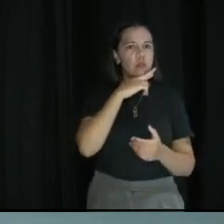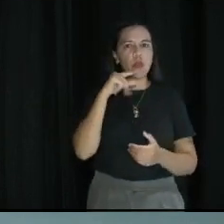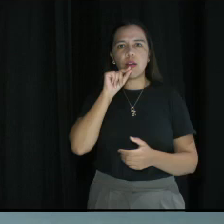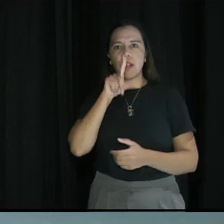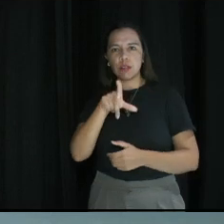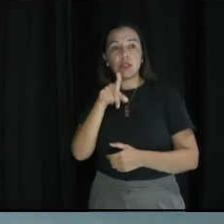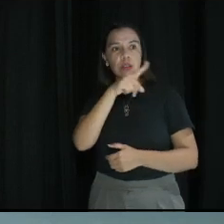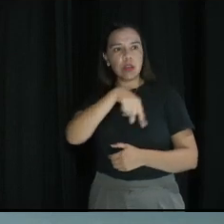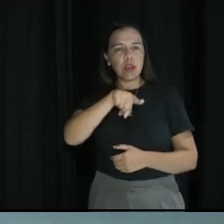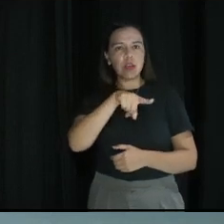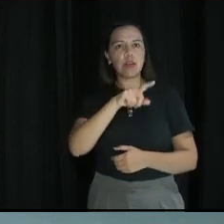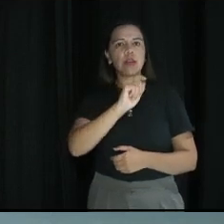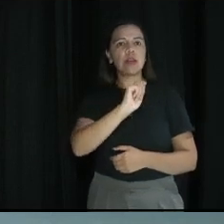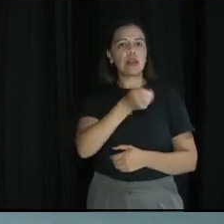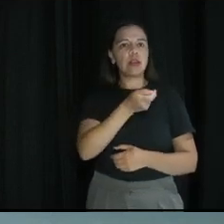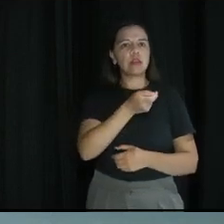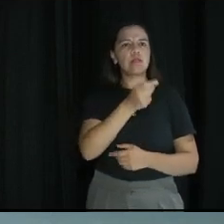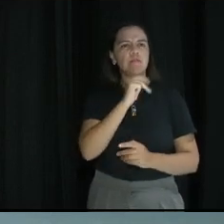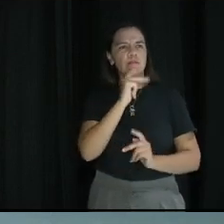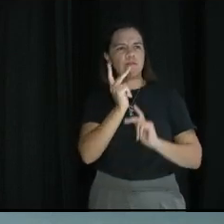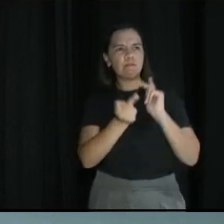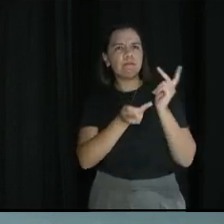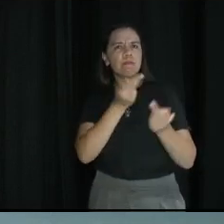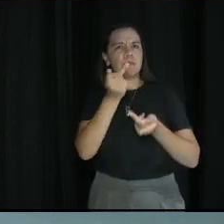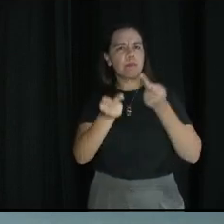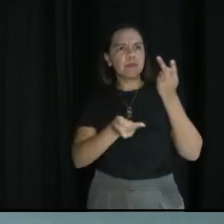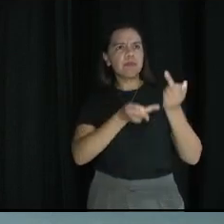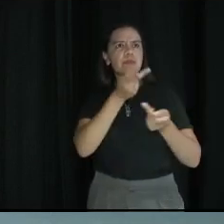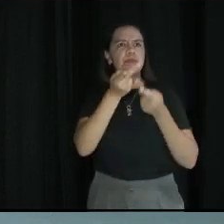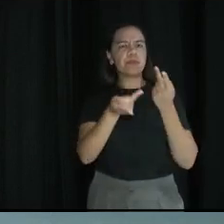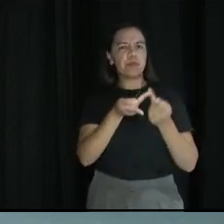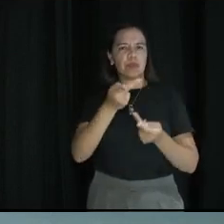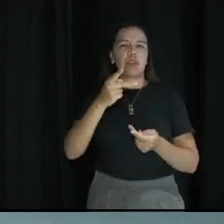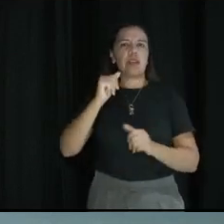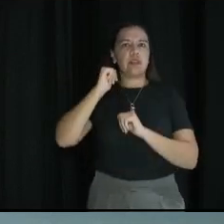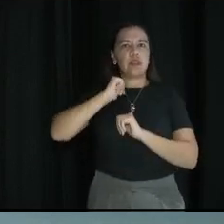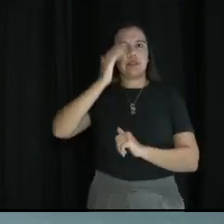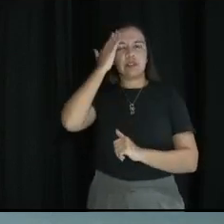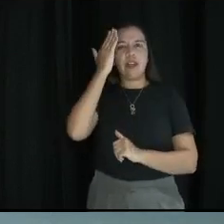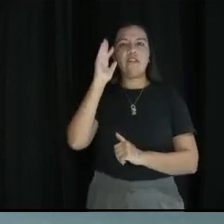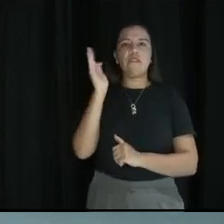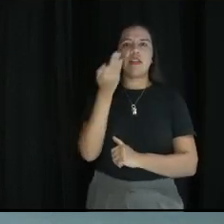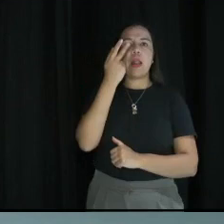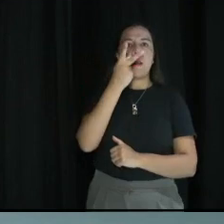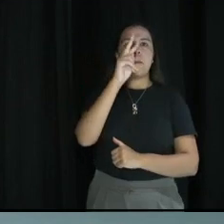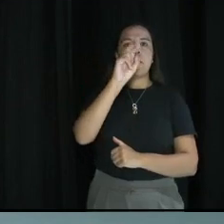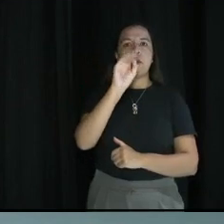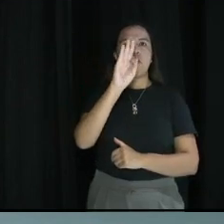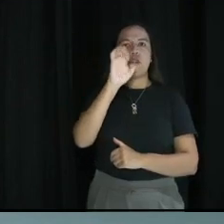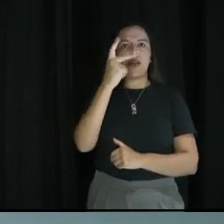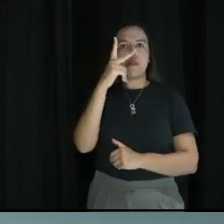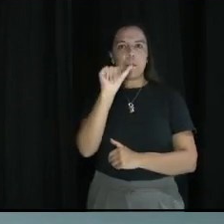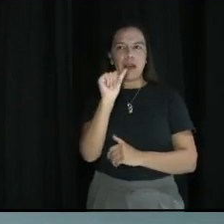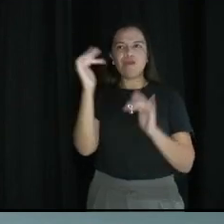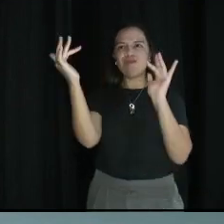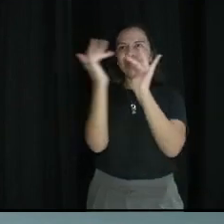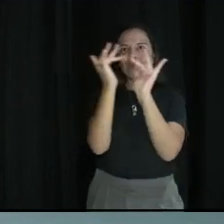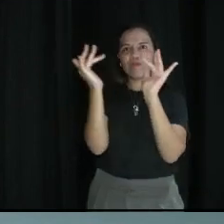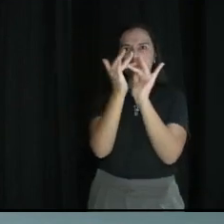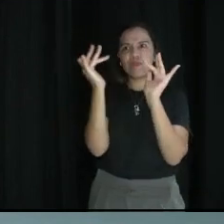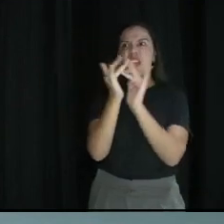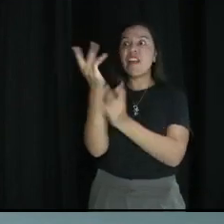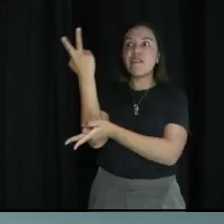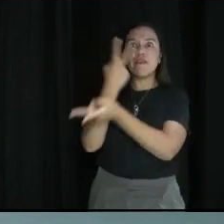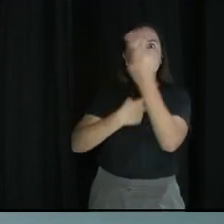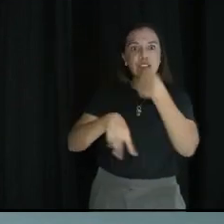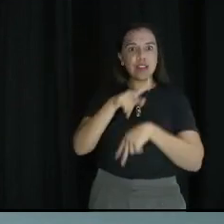ellos hacen lo propio dando conocimiento a la autoridad federal, que en este caso es Profepa. Profepa se constituye en el lugar y se dan cuenta que